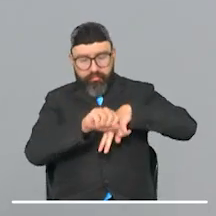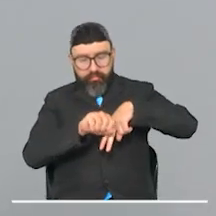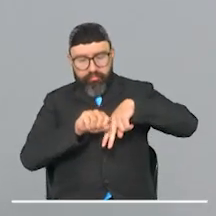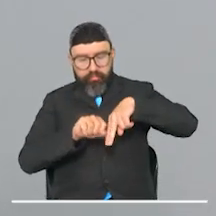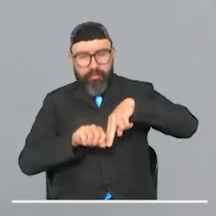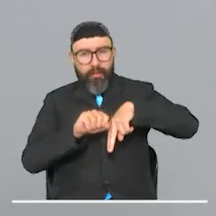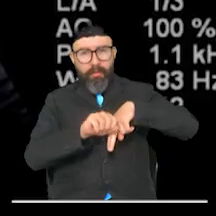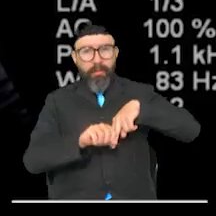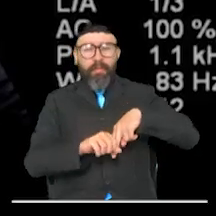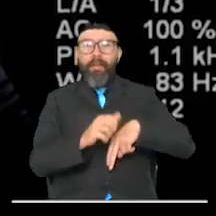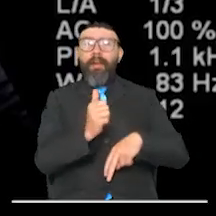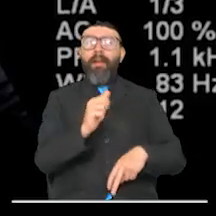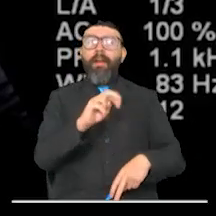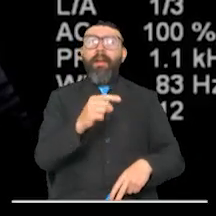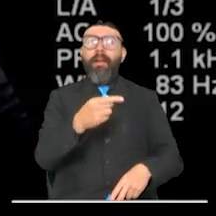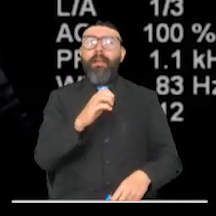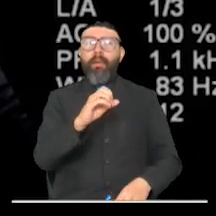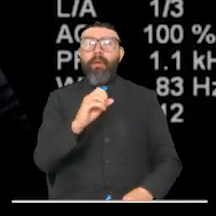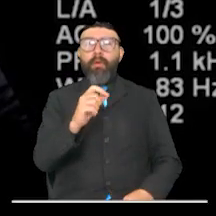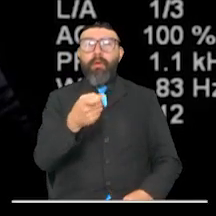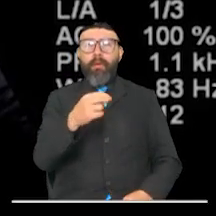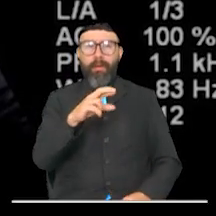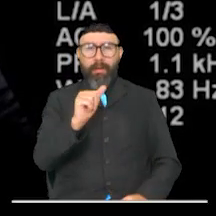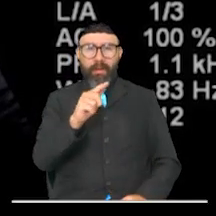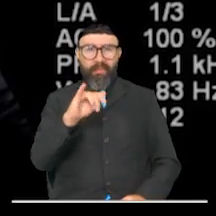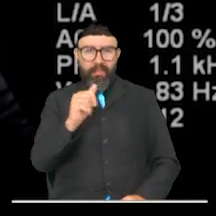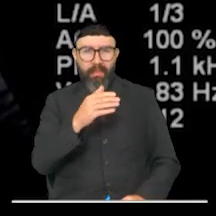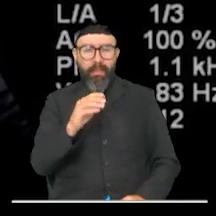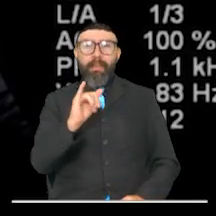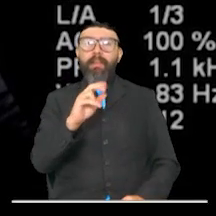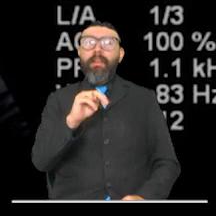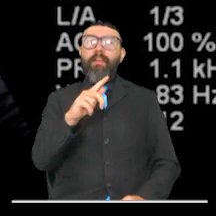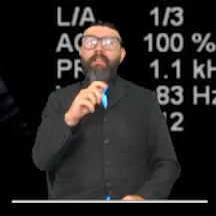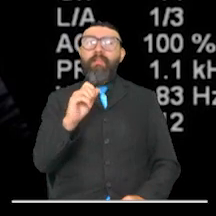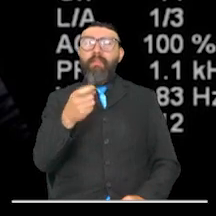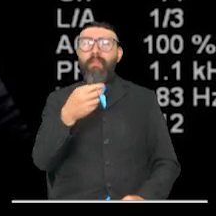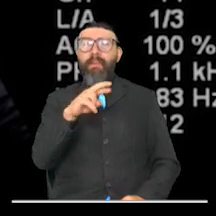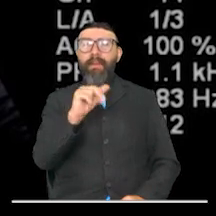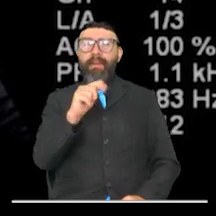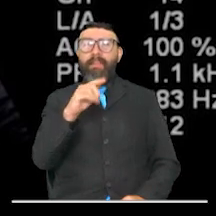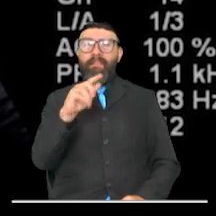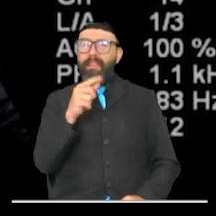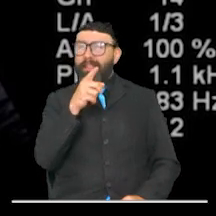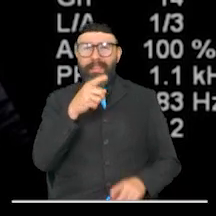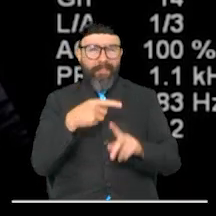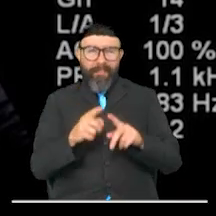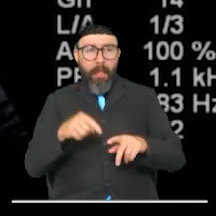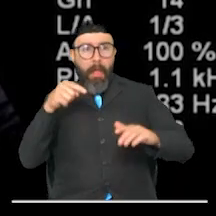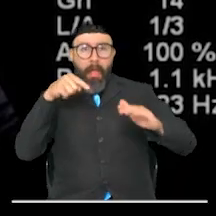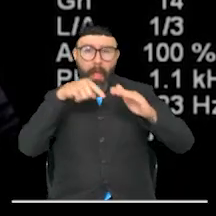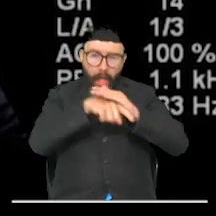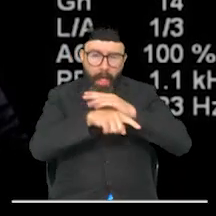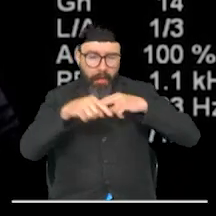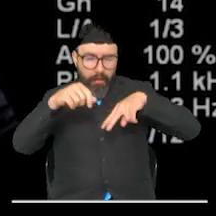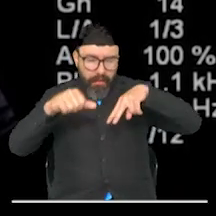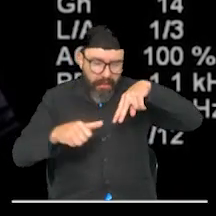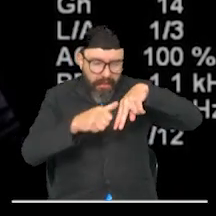y del infografía están muy limitado prácticamente para algunos diagnósticos que queramos